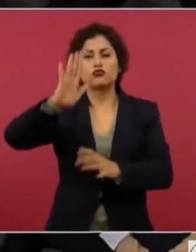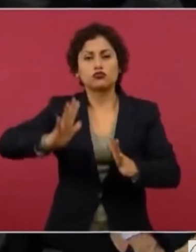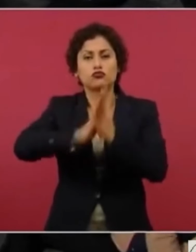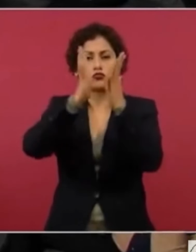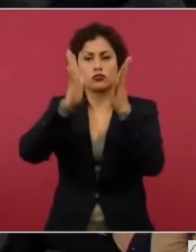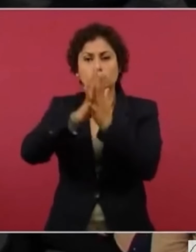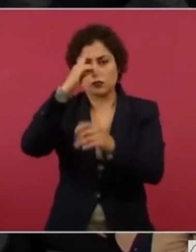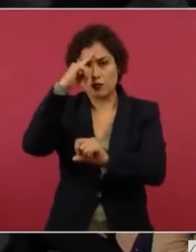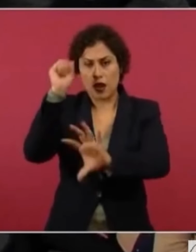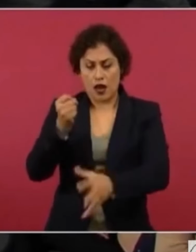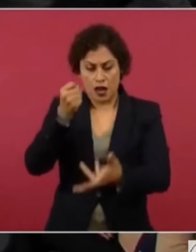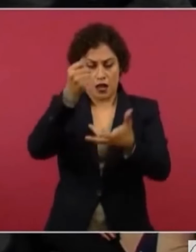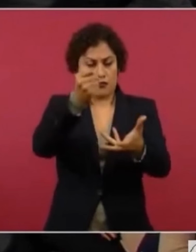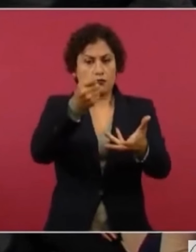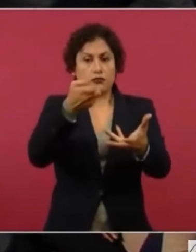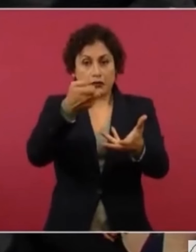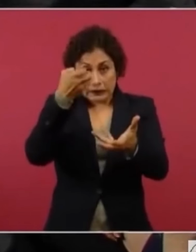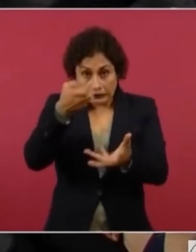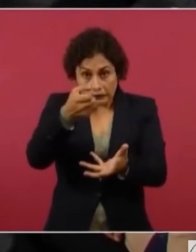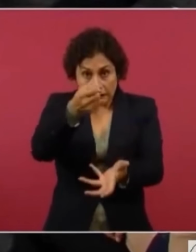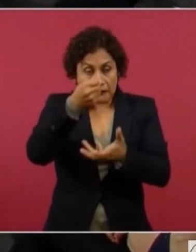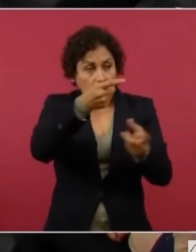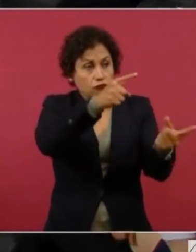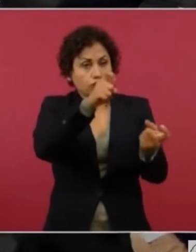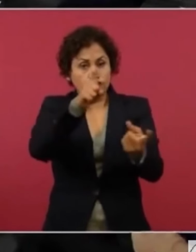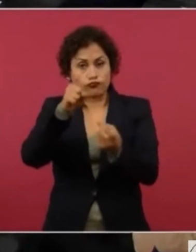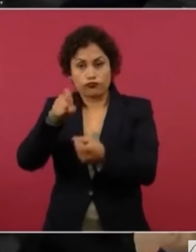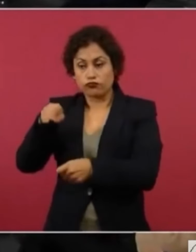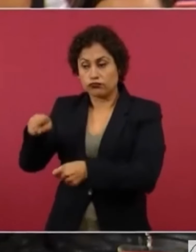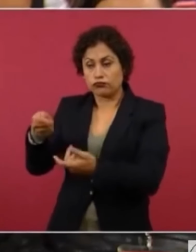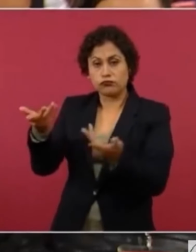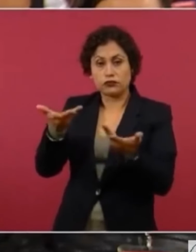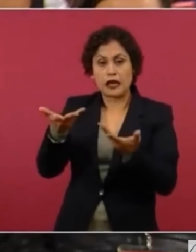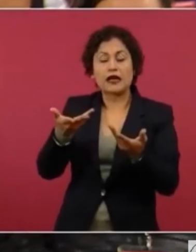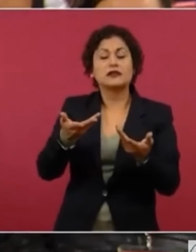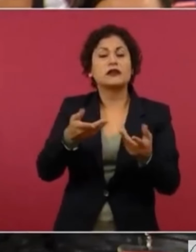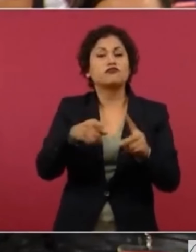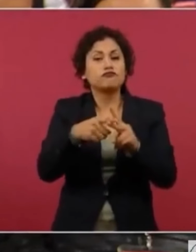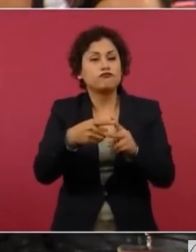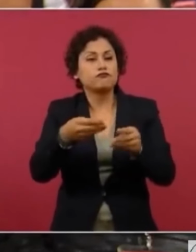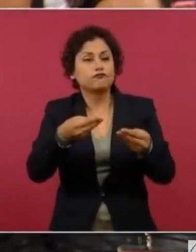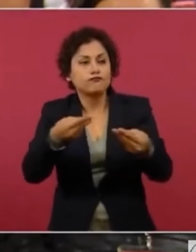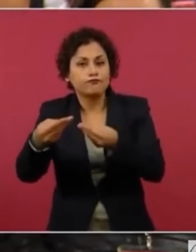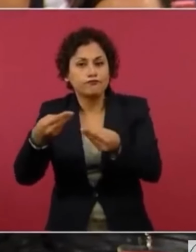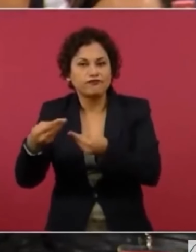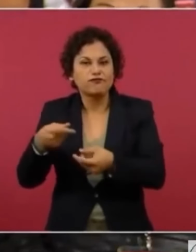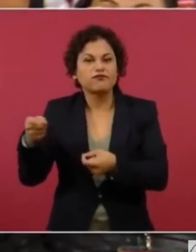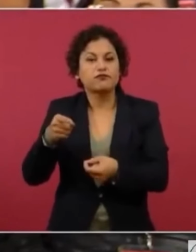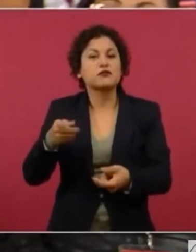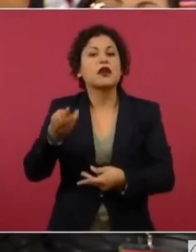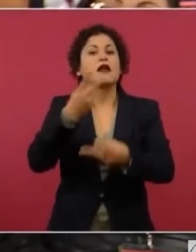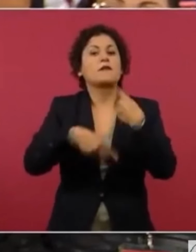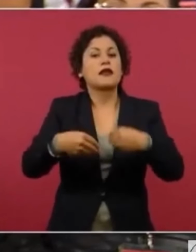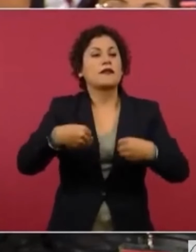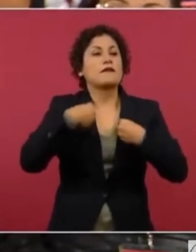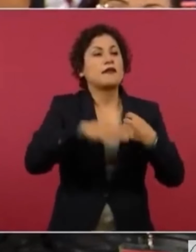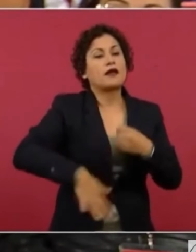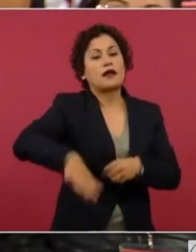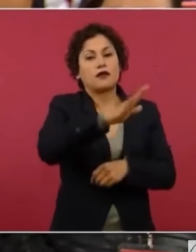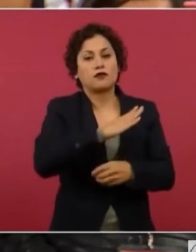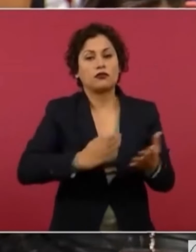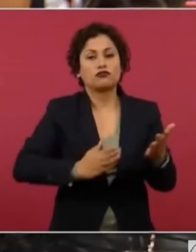públicos, que es dinero del pueblo y que impactan en la vida de personas en particular y en la sociedad en general. Teóricamente, su función